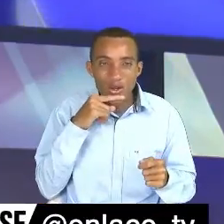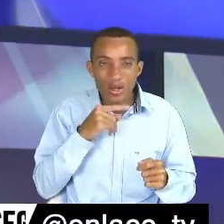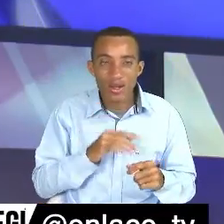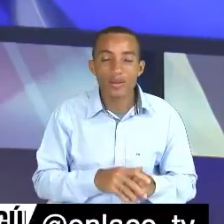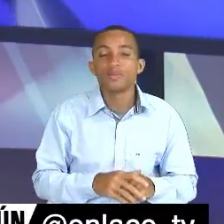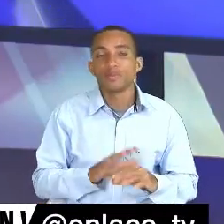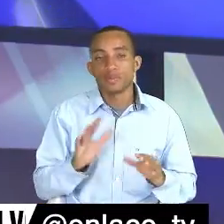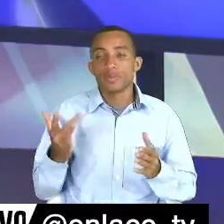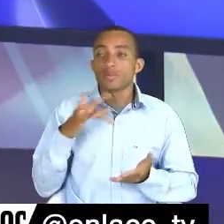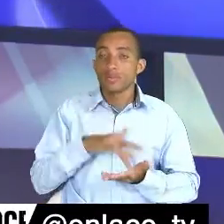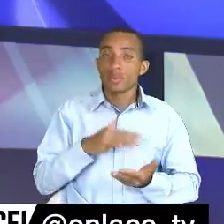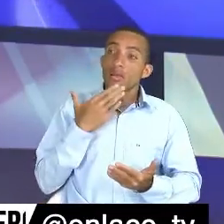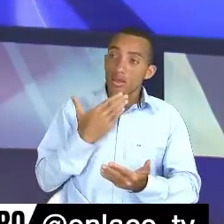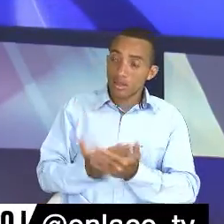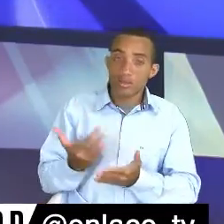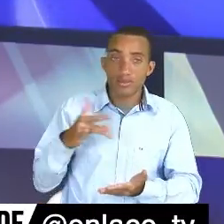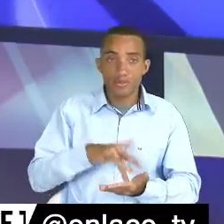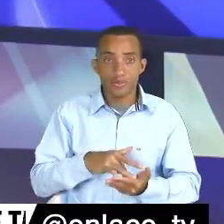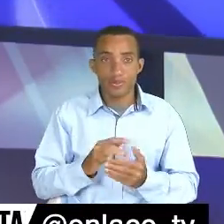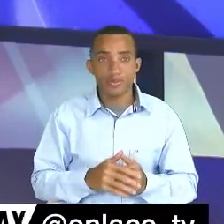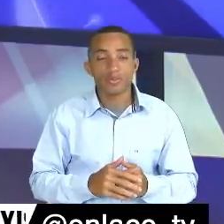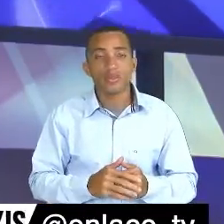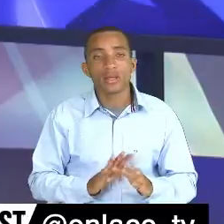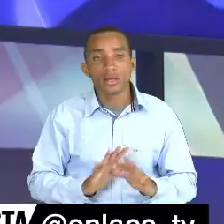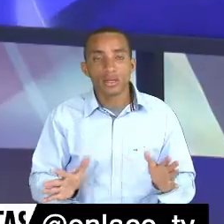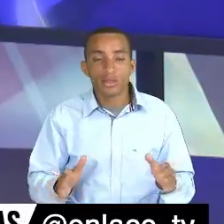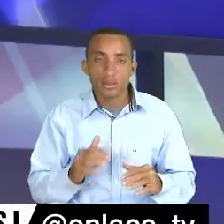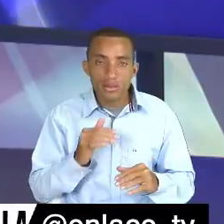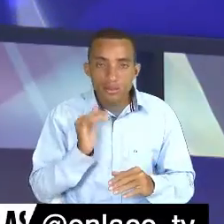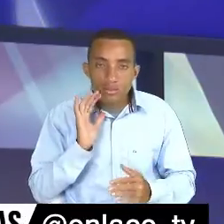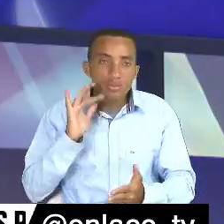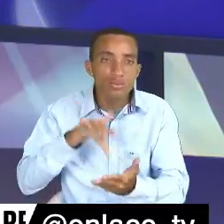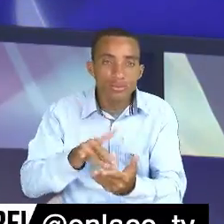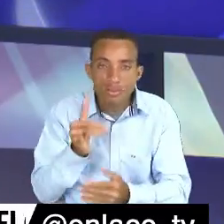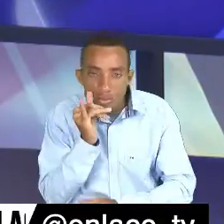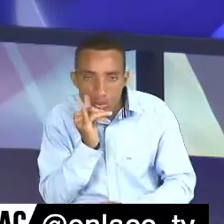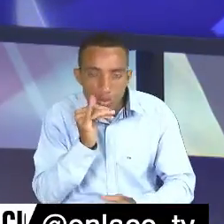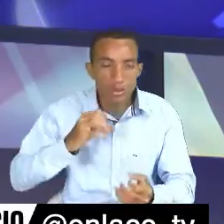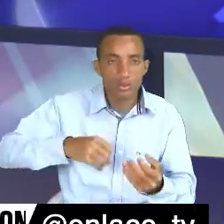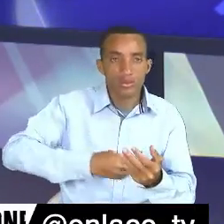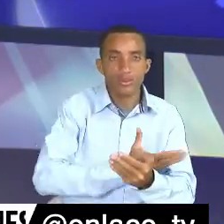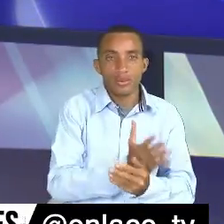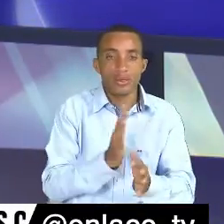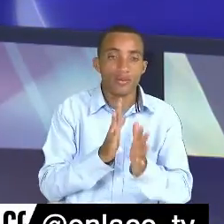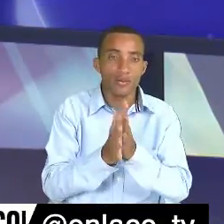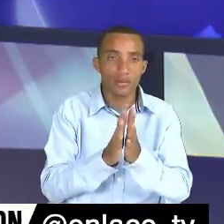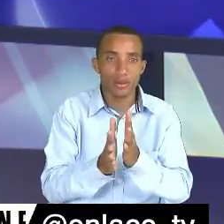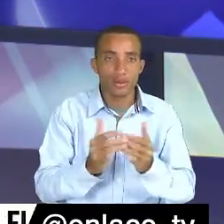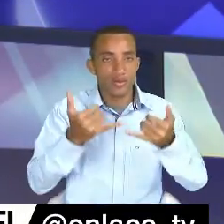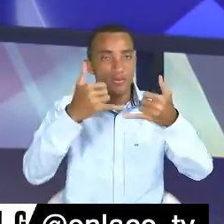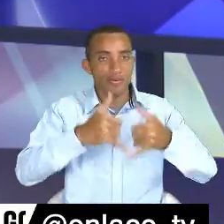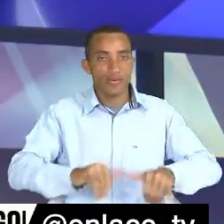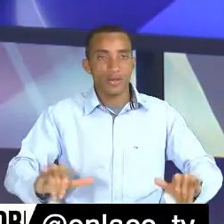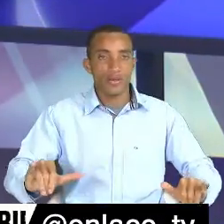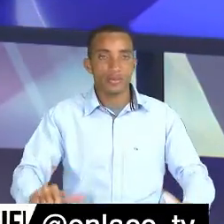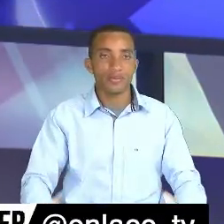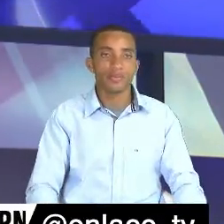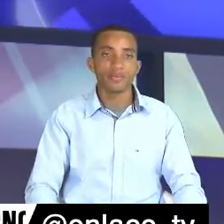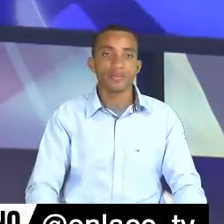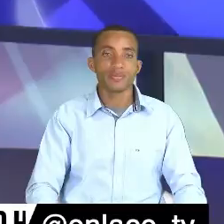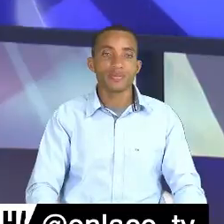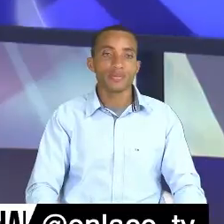Enlace Noticias y, por supuesto, allí estaremos cubriendo este evento sobre poesía. Y con esa información hemos llegado al final de Enlace Noticias,